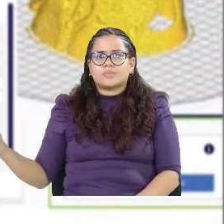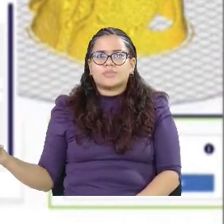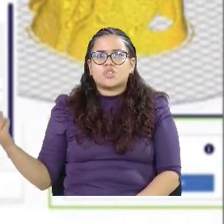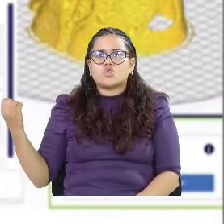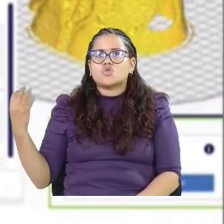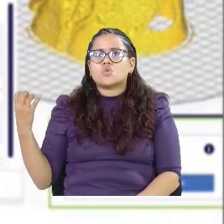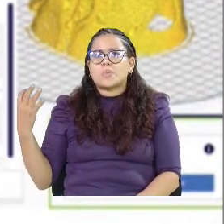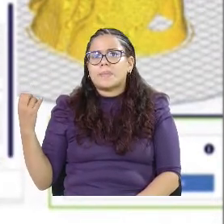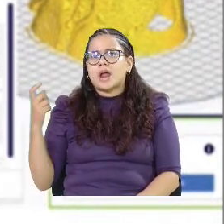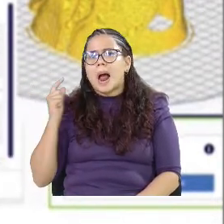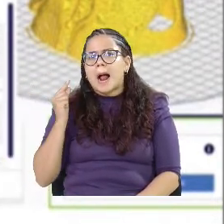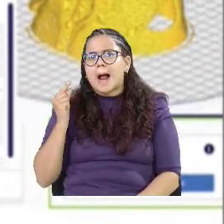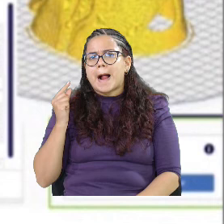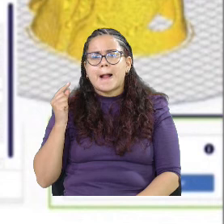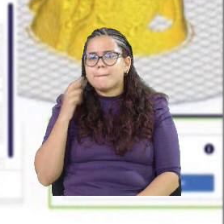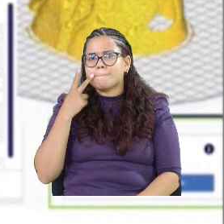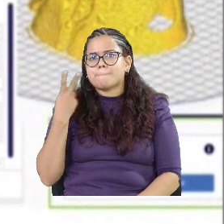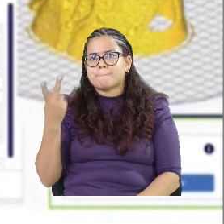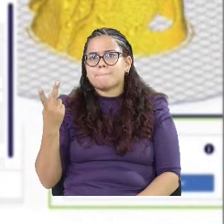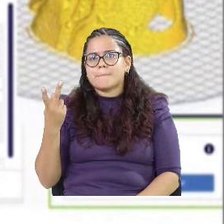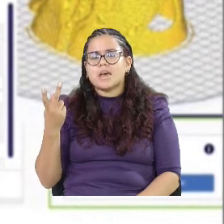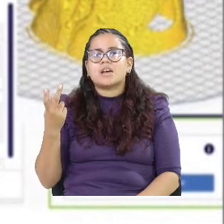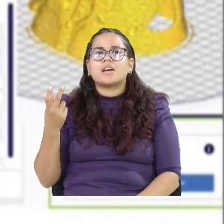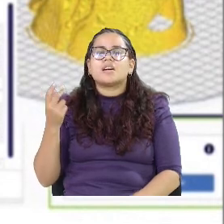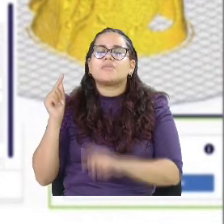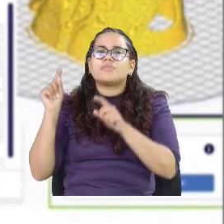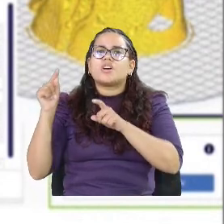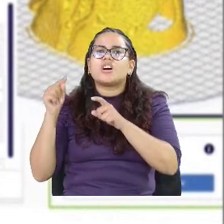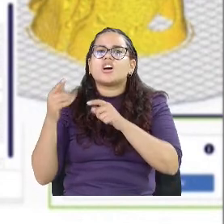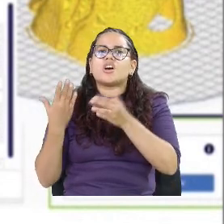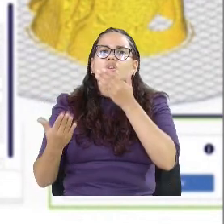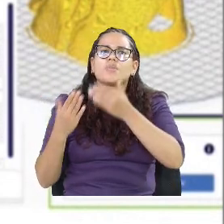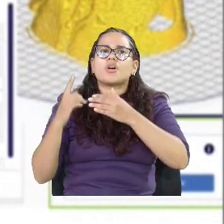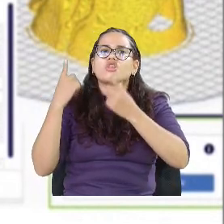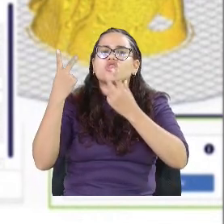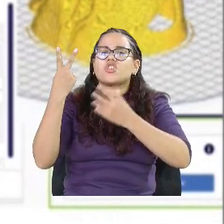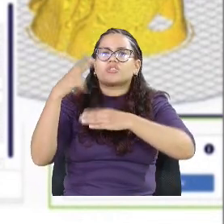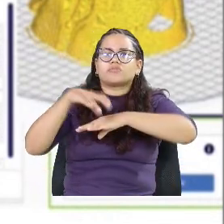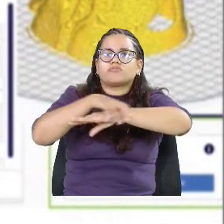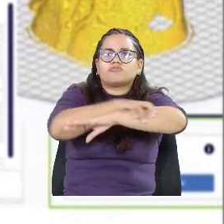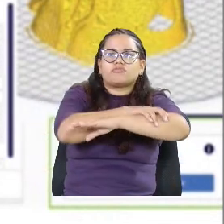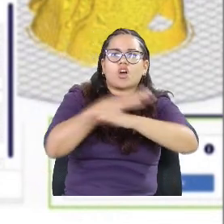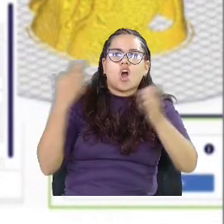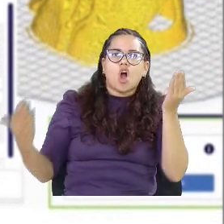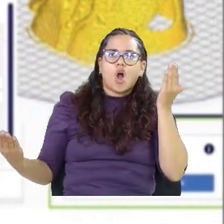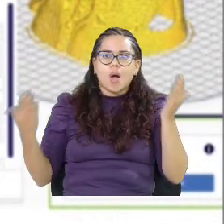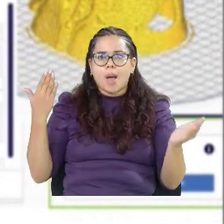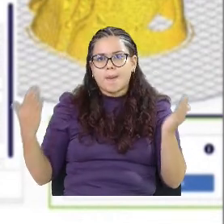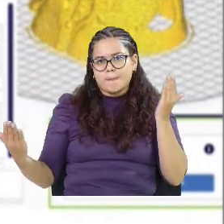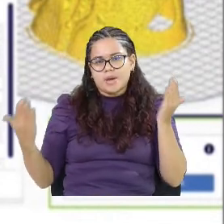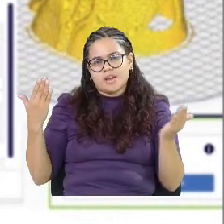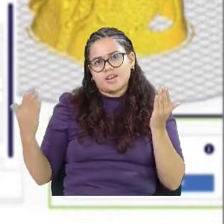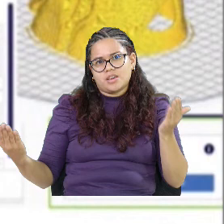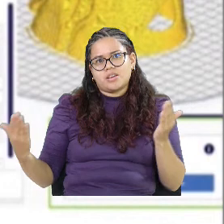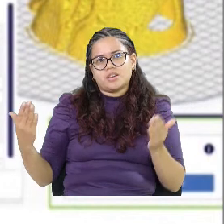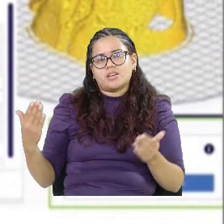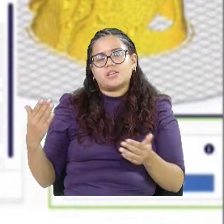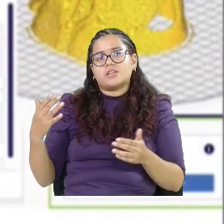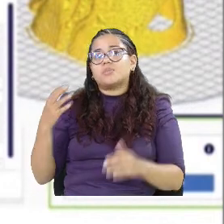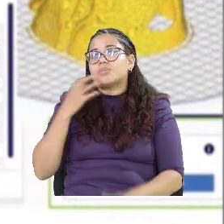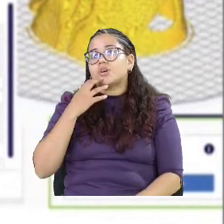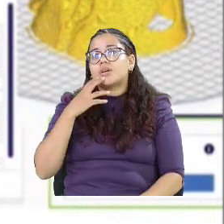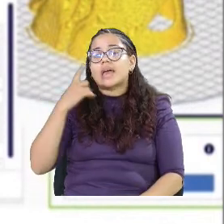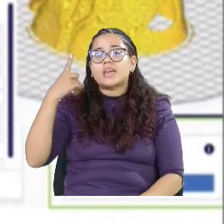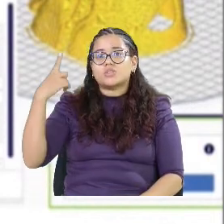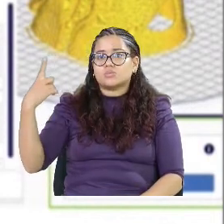comparan dos órtesis, es el mismo paciente, pero en una órtesis se